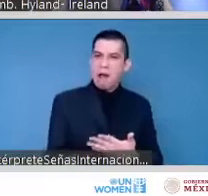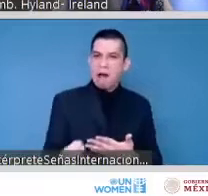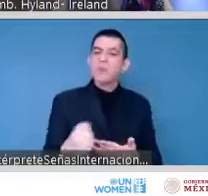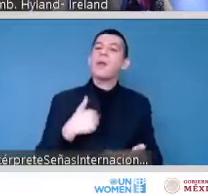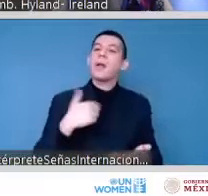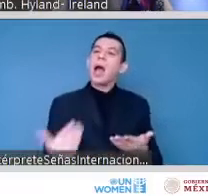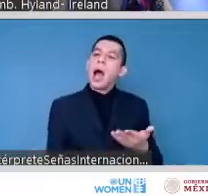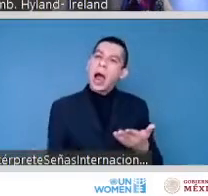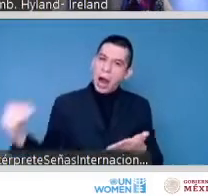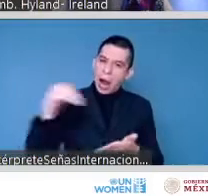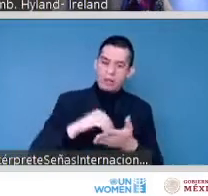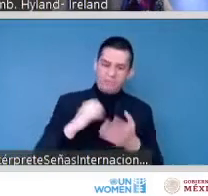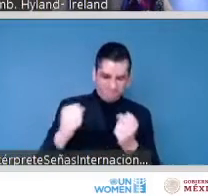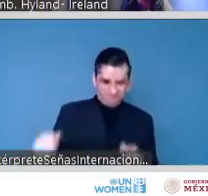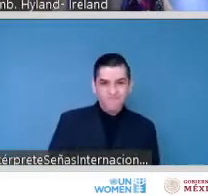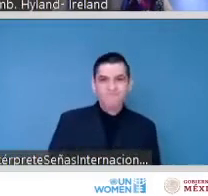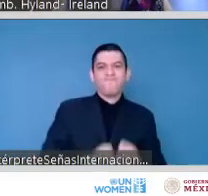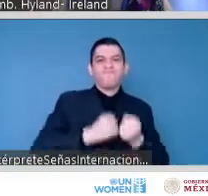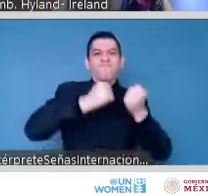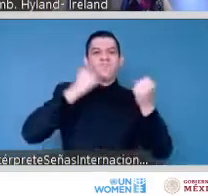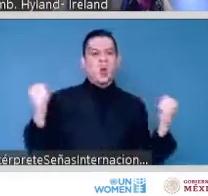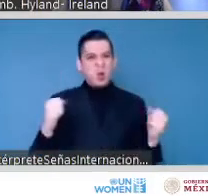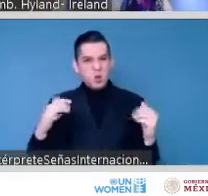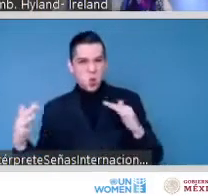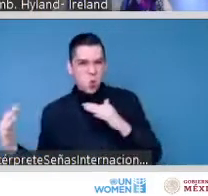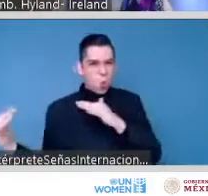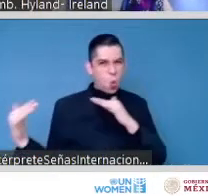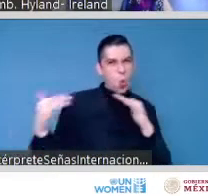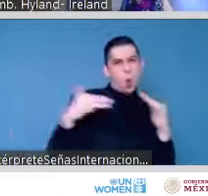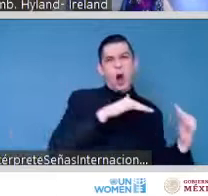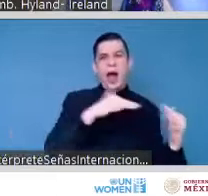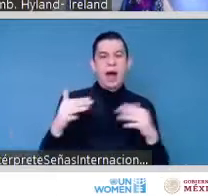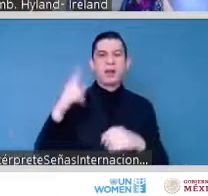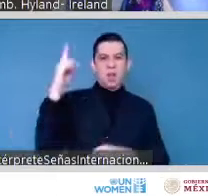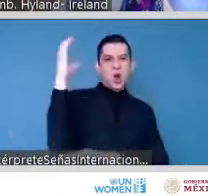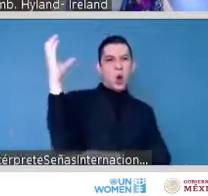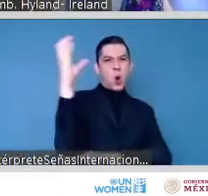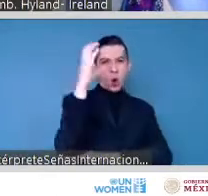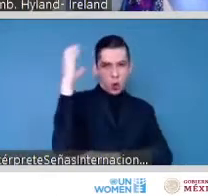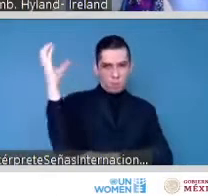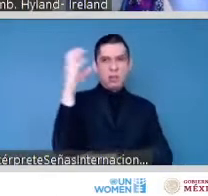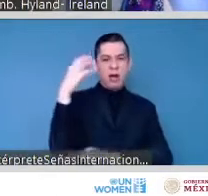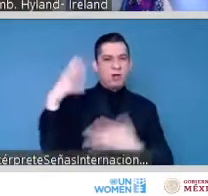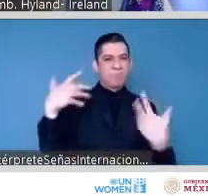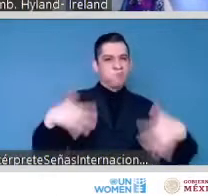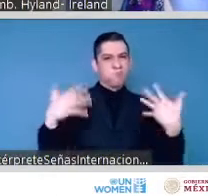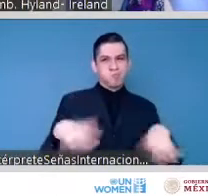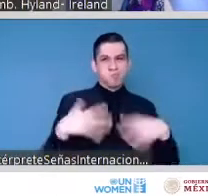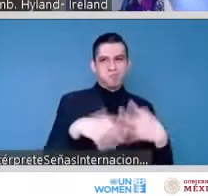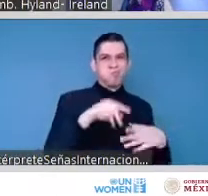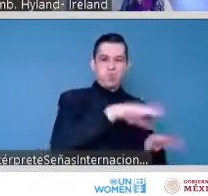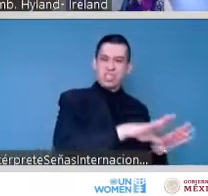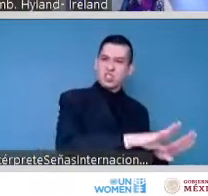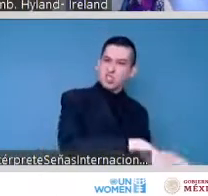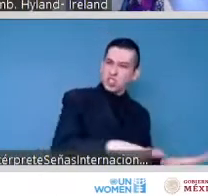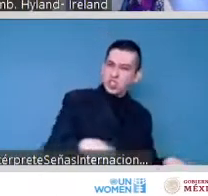del conflicto armado en los territorios, de un aumento excesivo en el reclutamiento de niños, niñas, mujeres